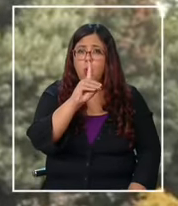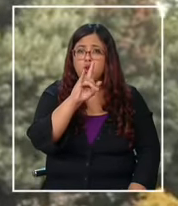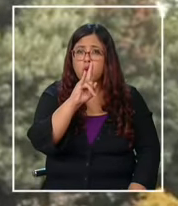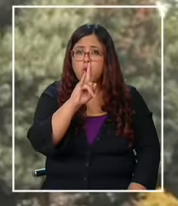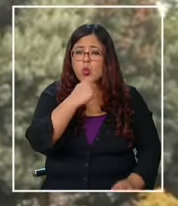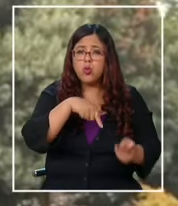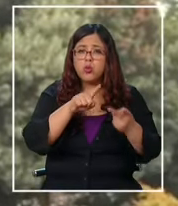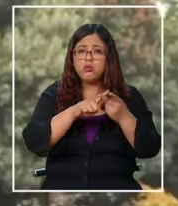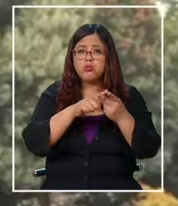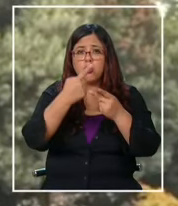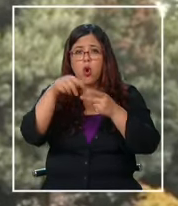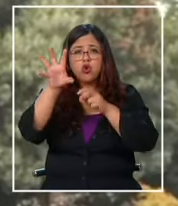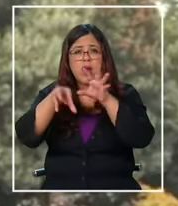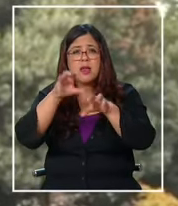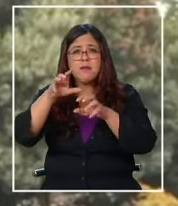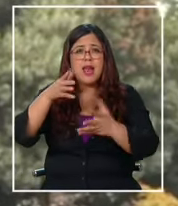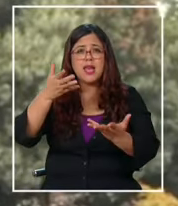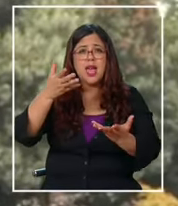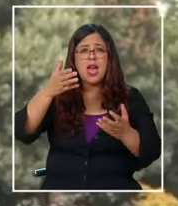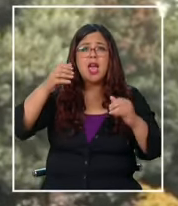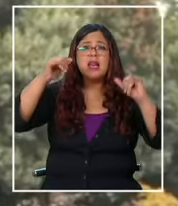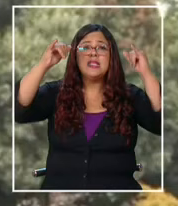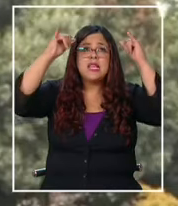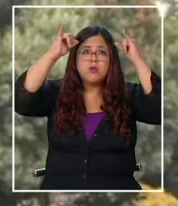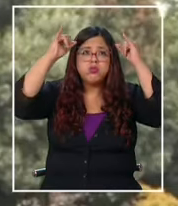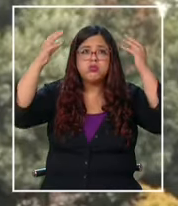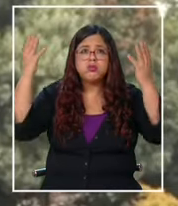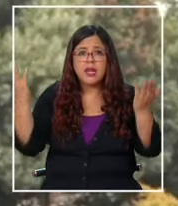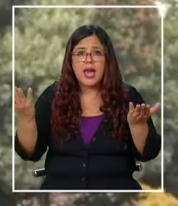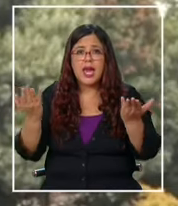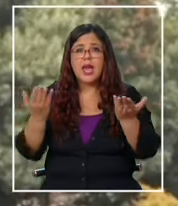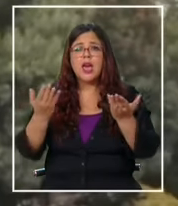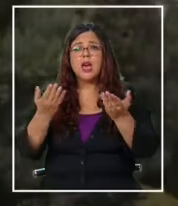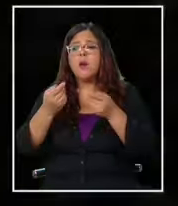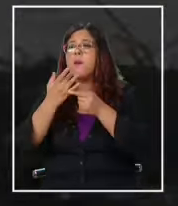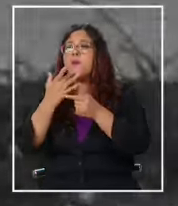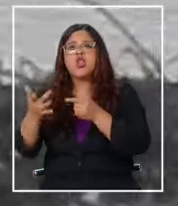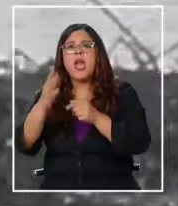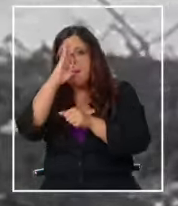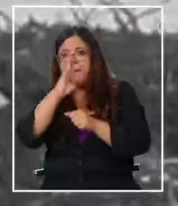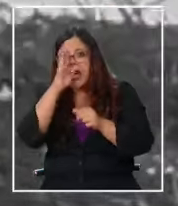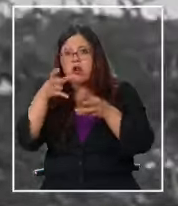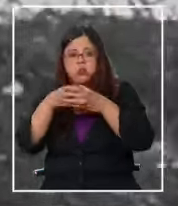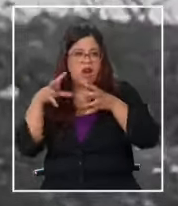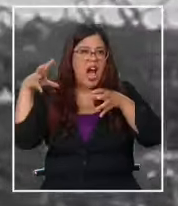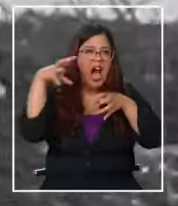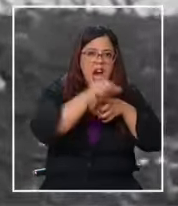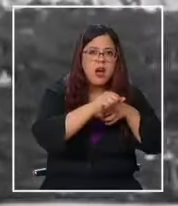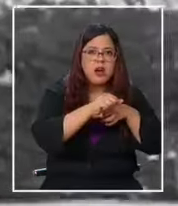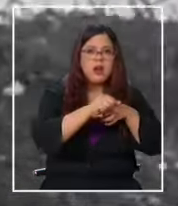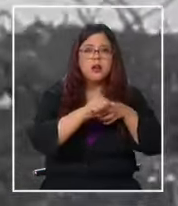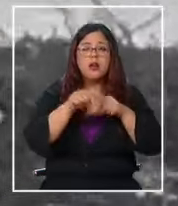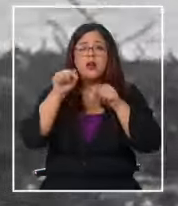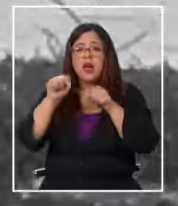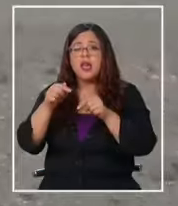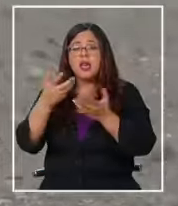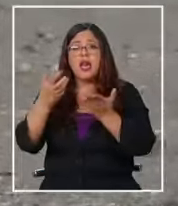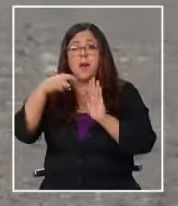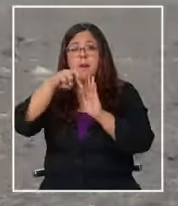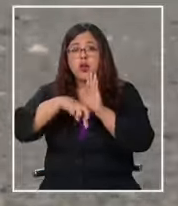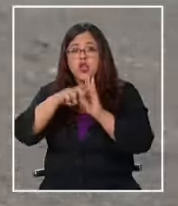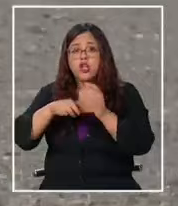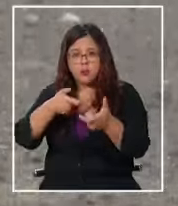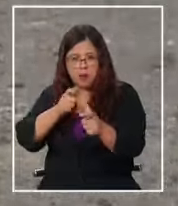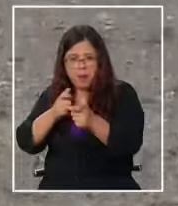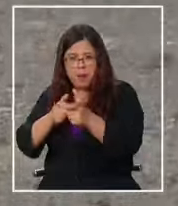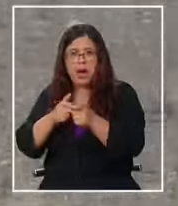nuestros huemules? ¿O de las jaurías que les están haciendo desaparecer? Polémico proyecto que faculta la caza de perros denominados